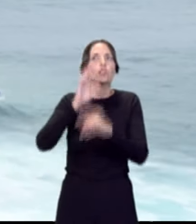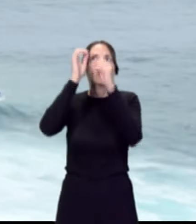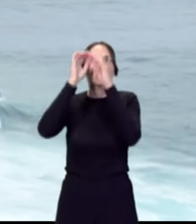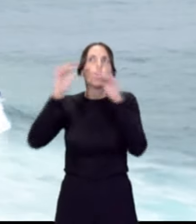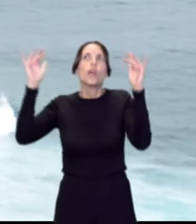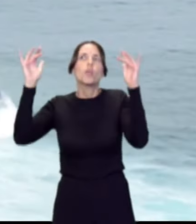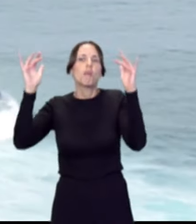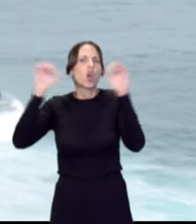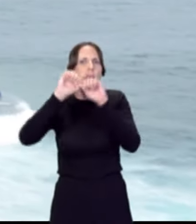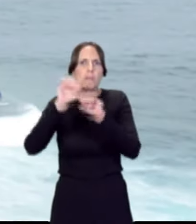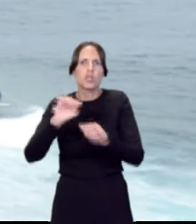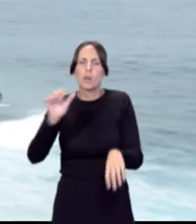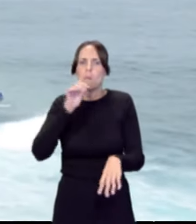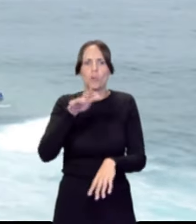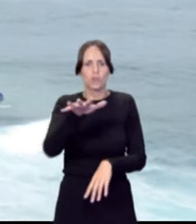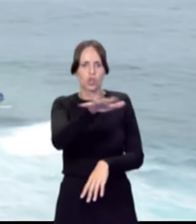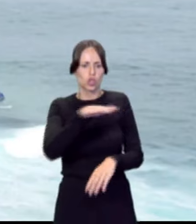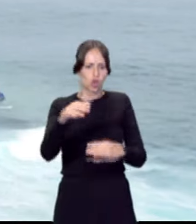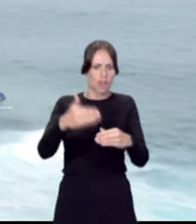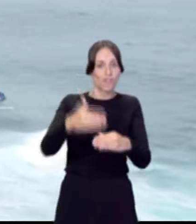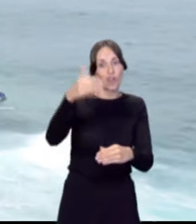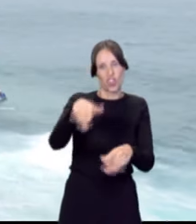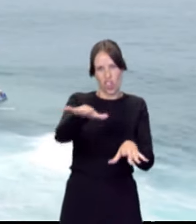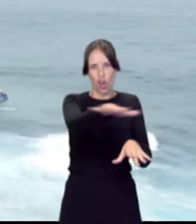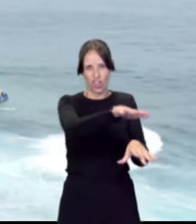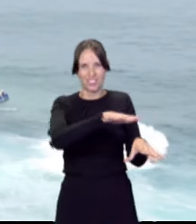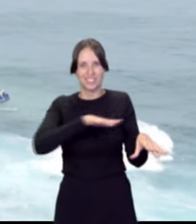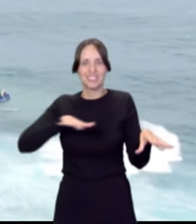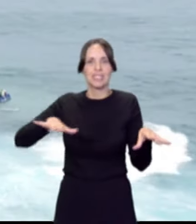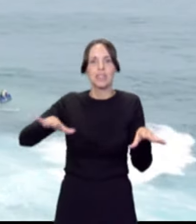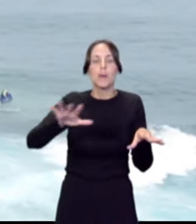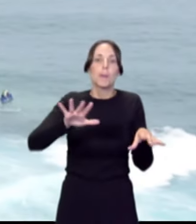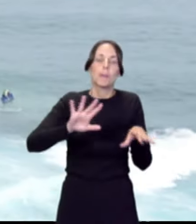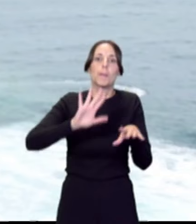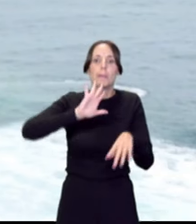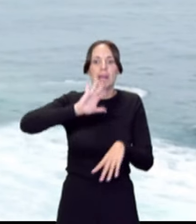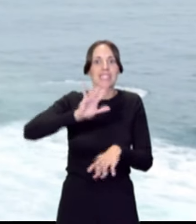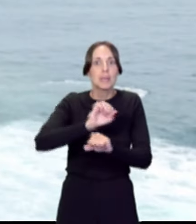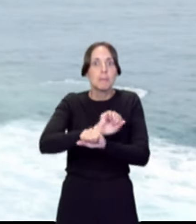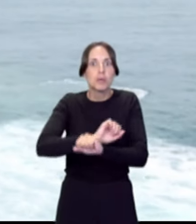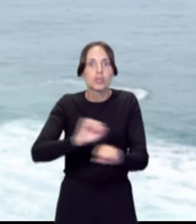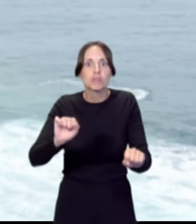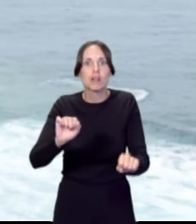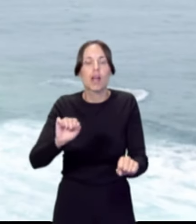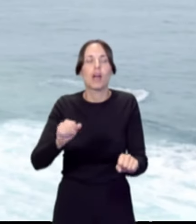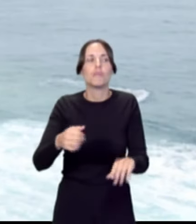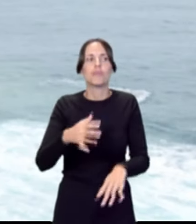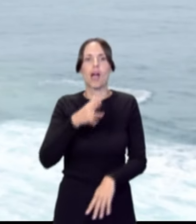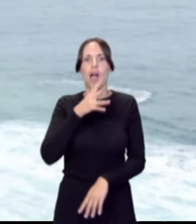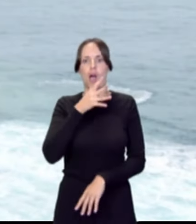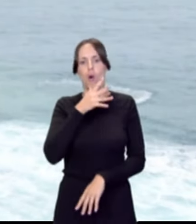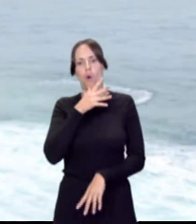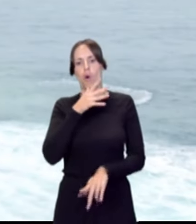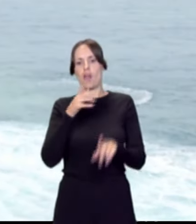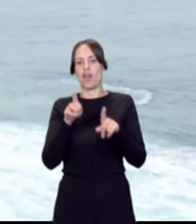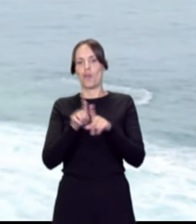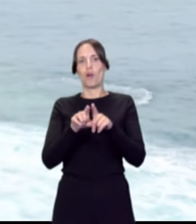donde estaba el frontón, el sitio, y parecía casi imposible. Ahora sí, creo que el frontón se